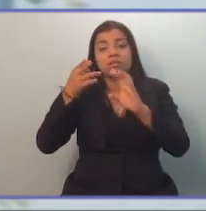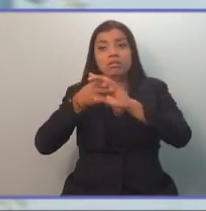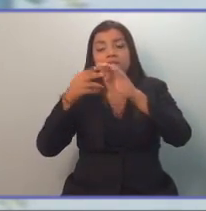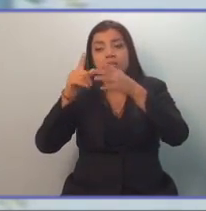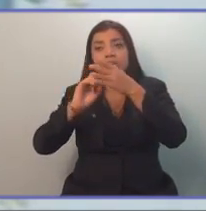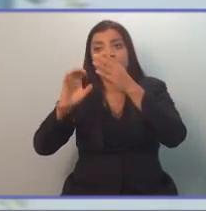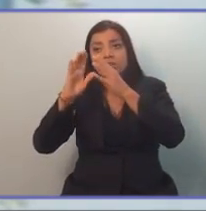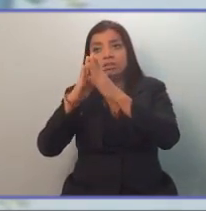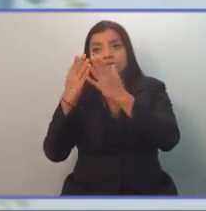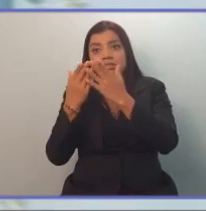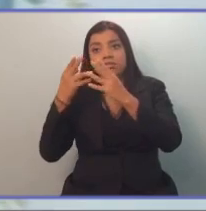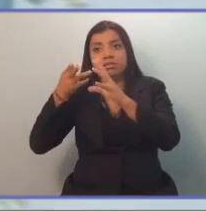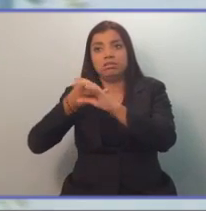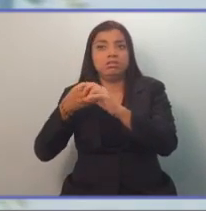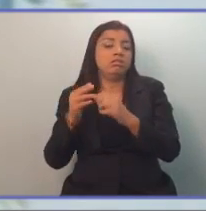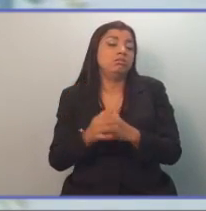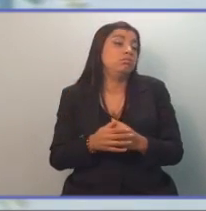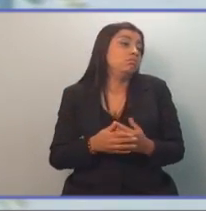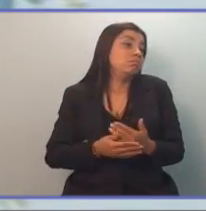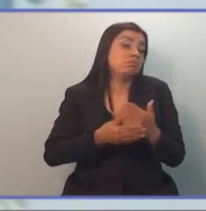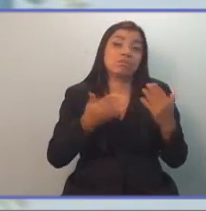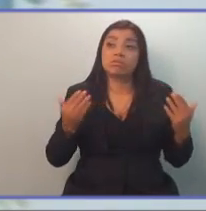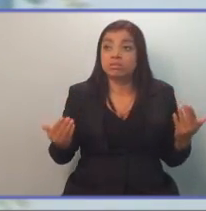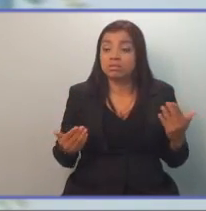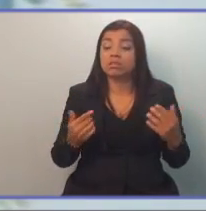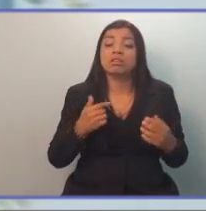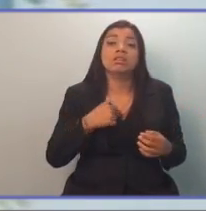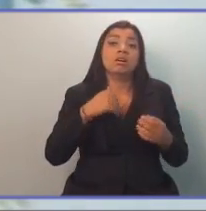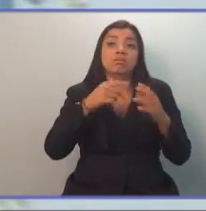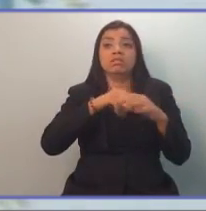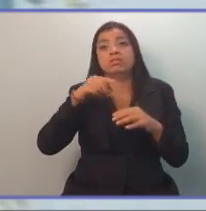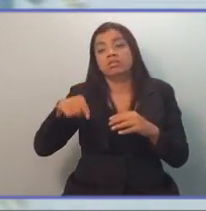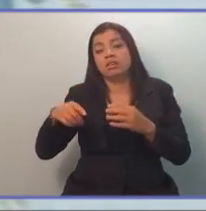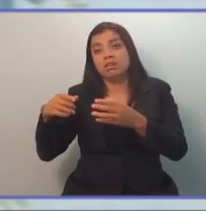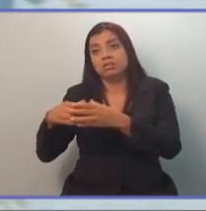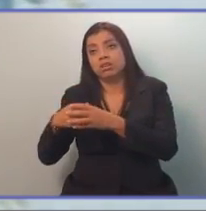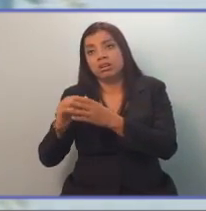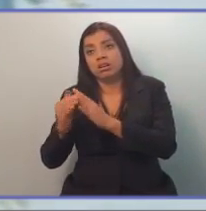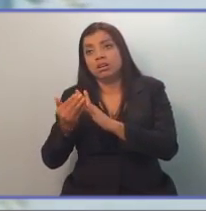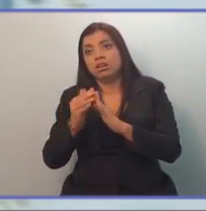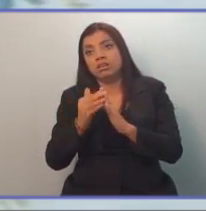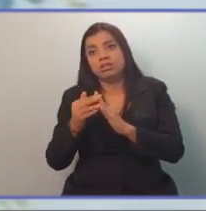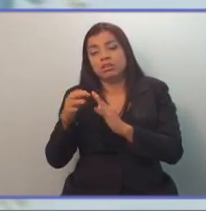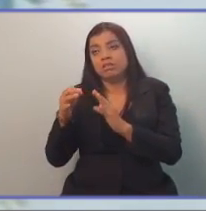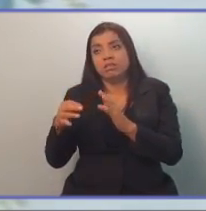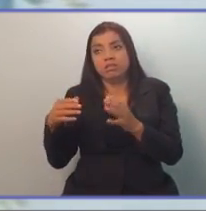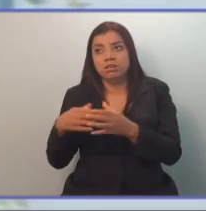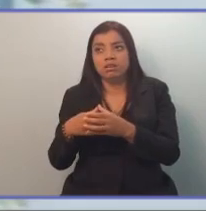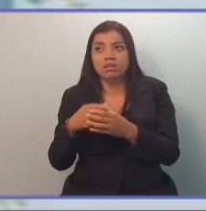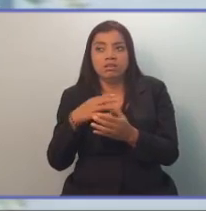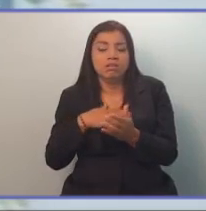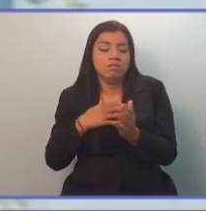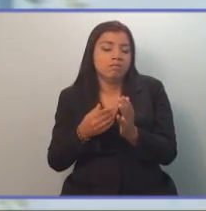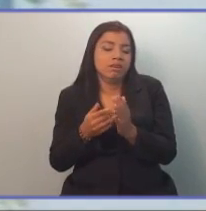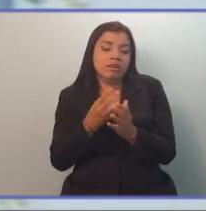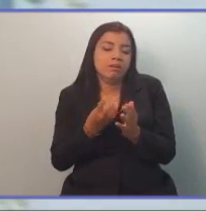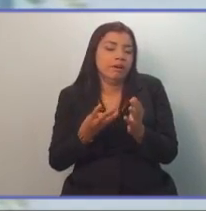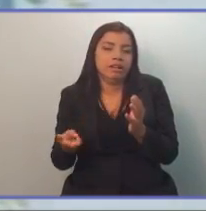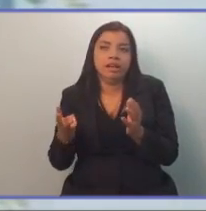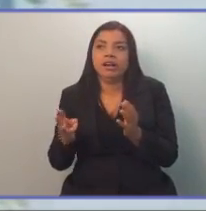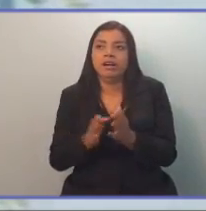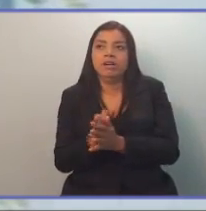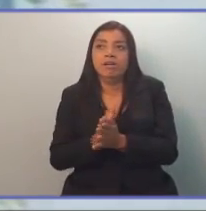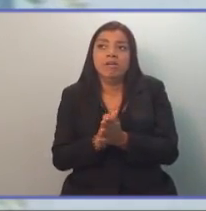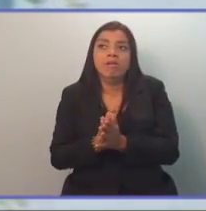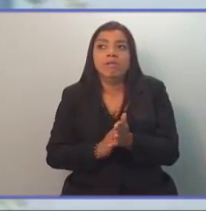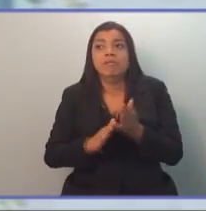Constitucional. Naturalmente no fue así, llegué a la Sala de lo Civil, que era mi área especializada, pero